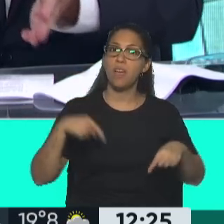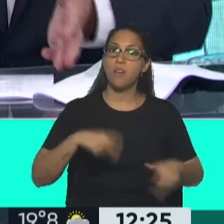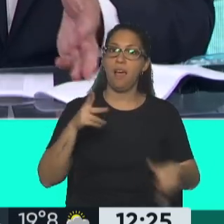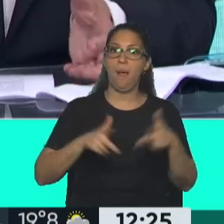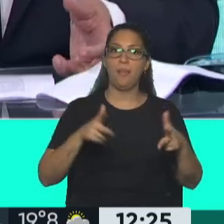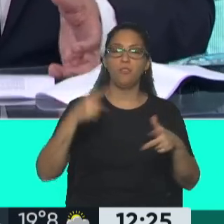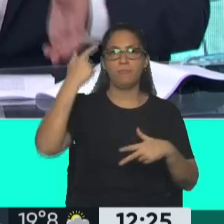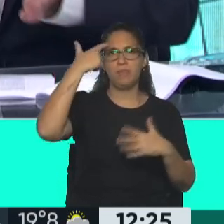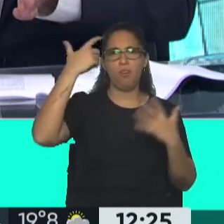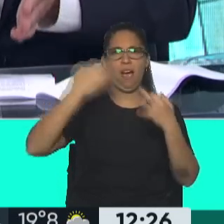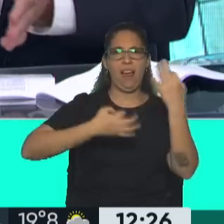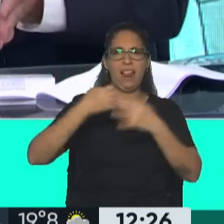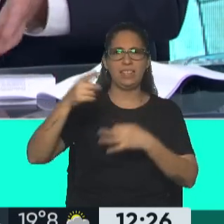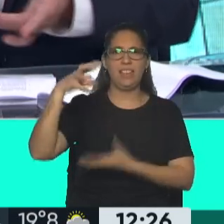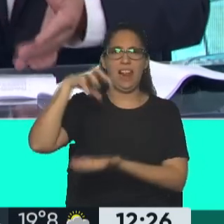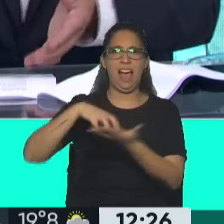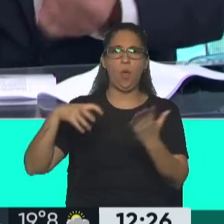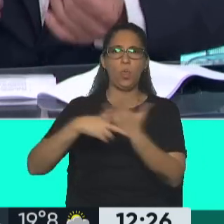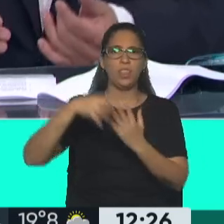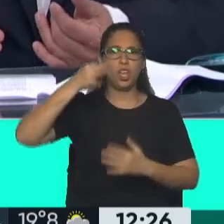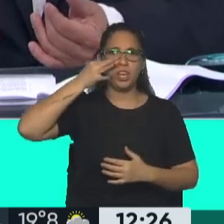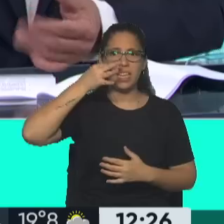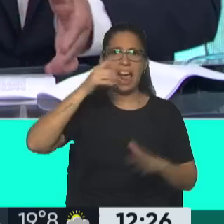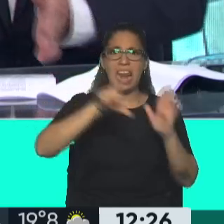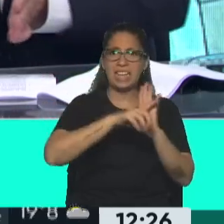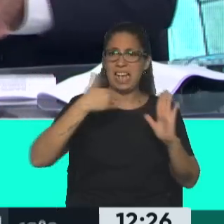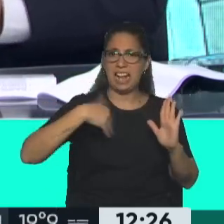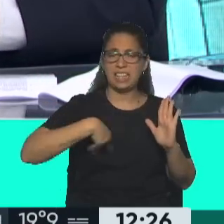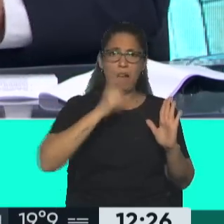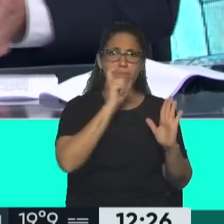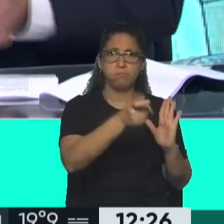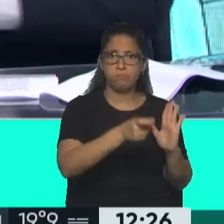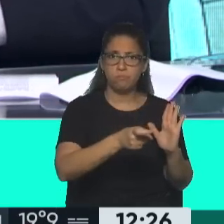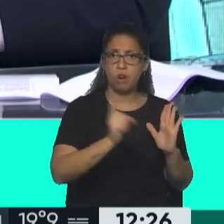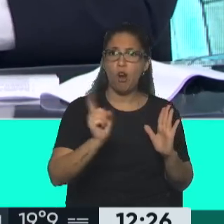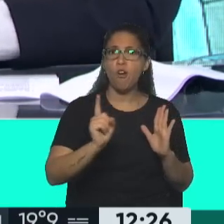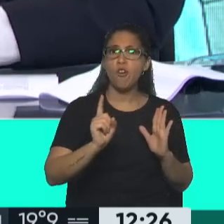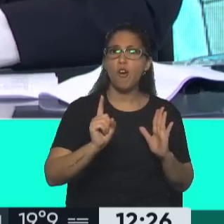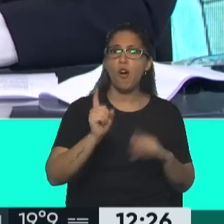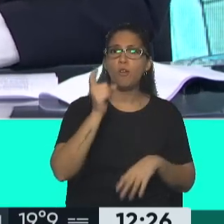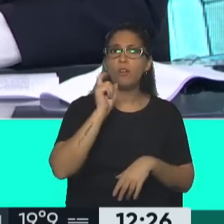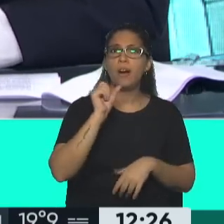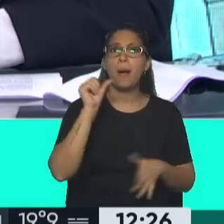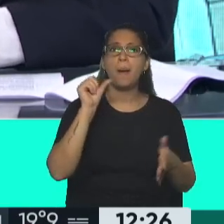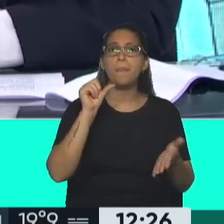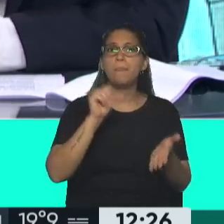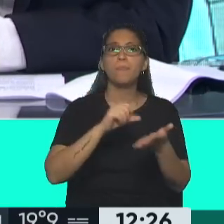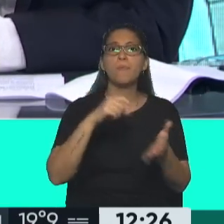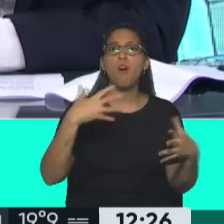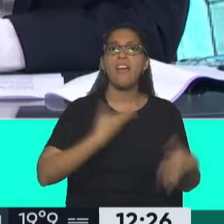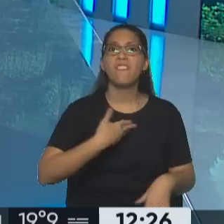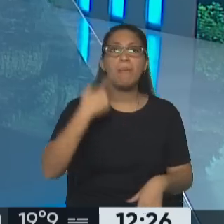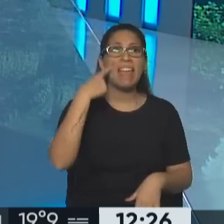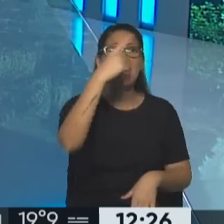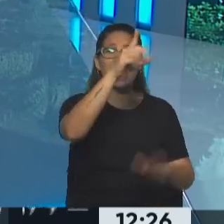es lo que analiza la Auditoría General de la Nación, las violaciones a las leyes argentinas. Claro. No analiza las violaciones al propio estatuto del fondo, que también las